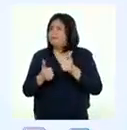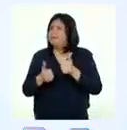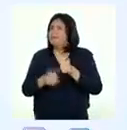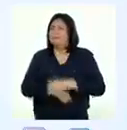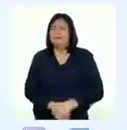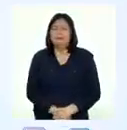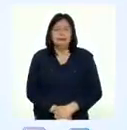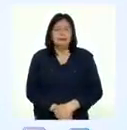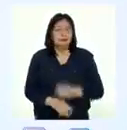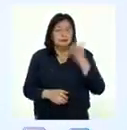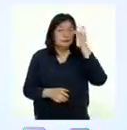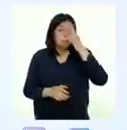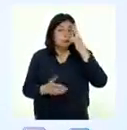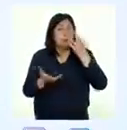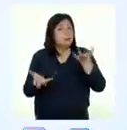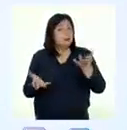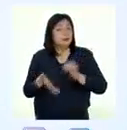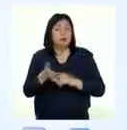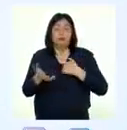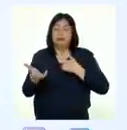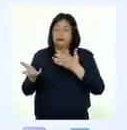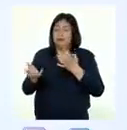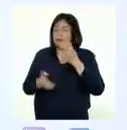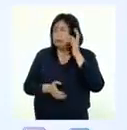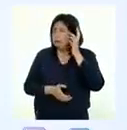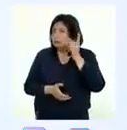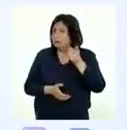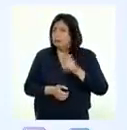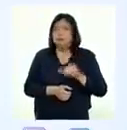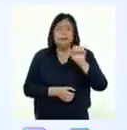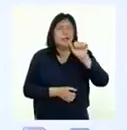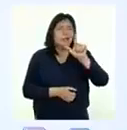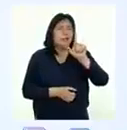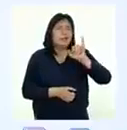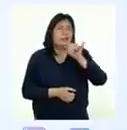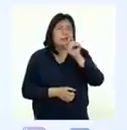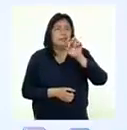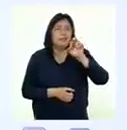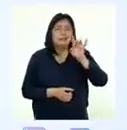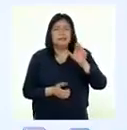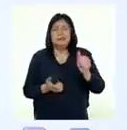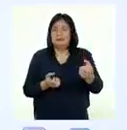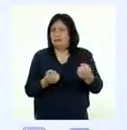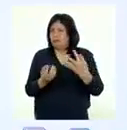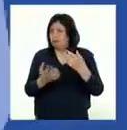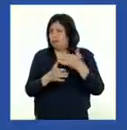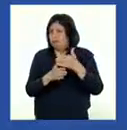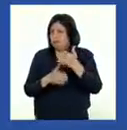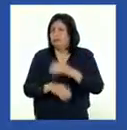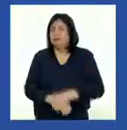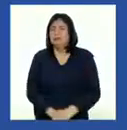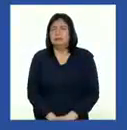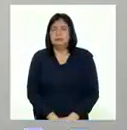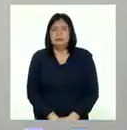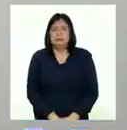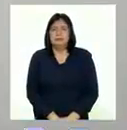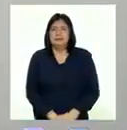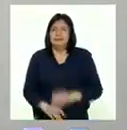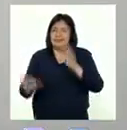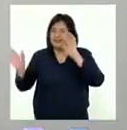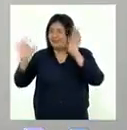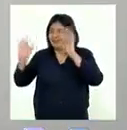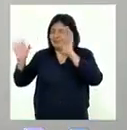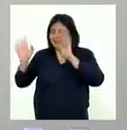súper bueno. Por eso quisiera que escuchemos a Alejandra, que tiene algo para compartirnos.